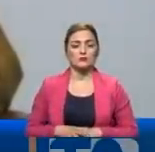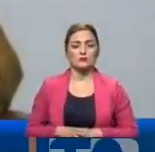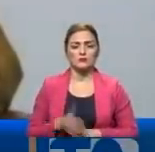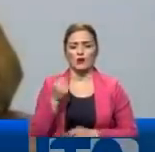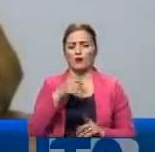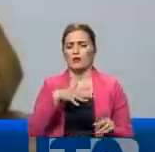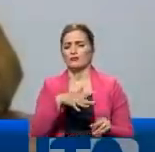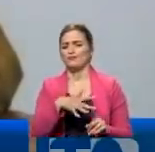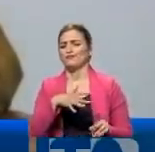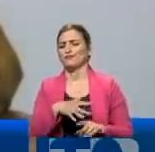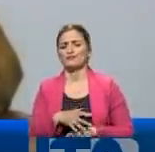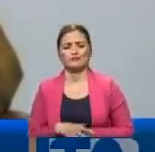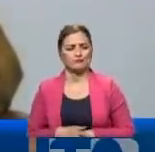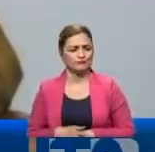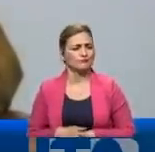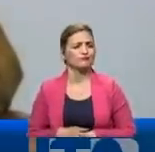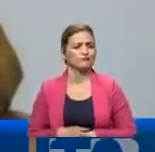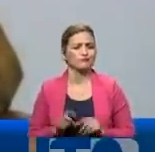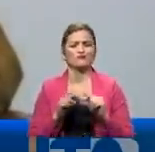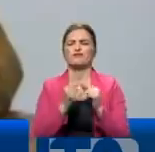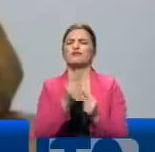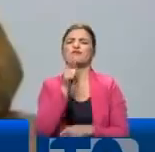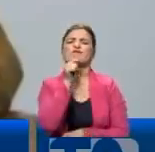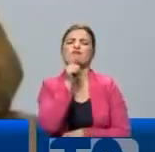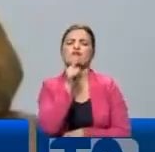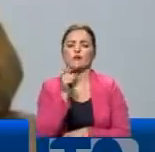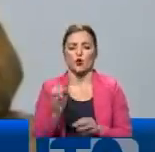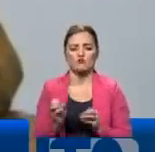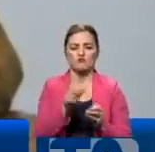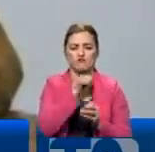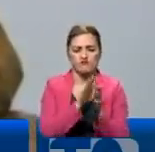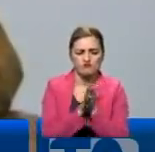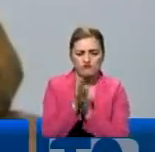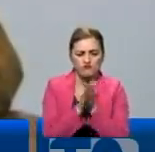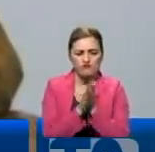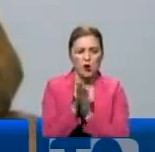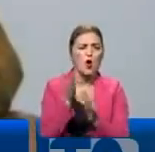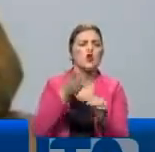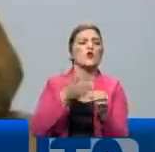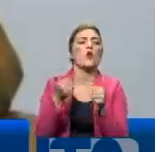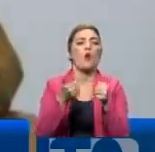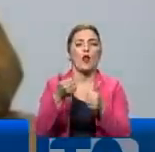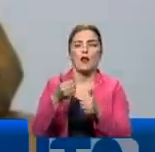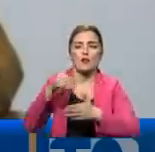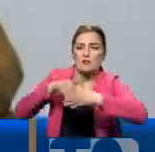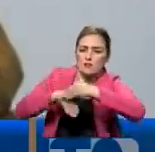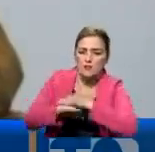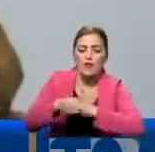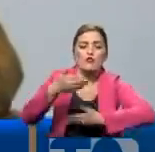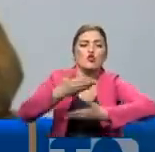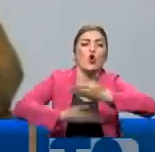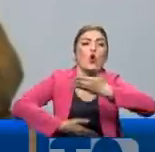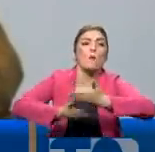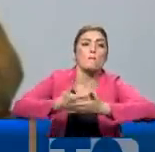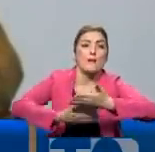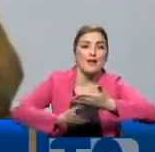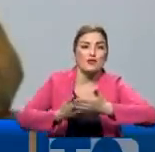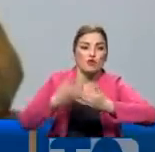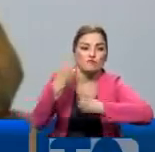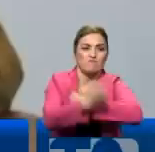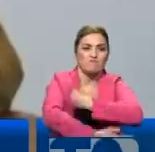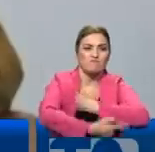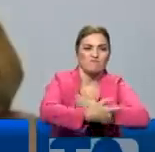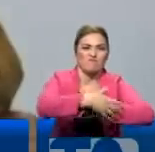un ataque por parte de una banda organizada con la clara intención de sustraerse y destruir documentos